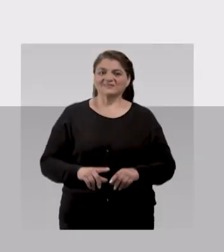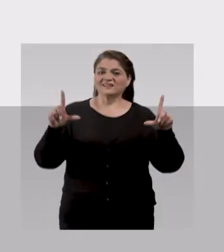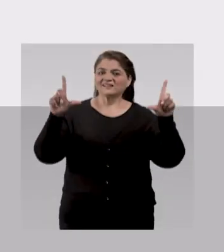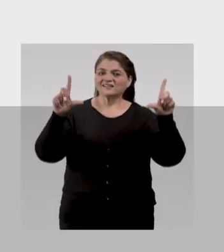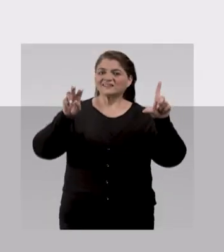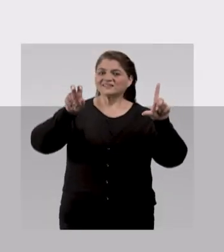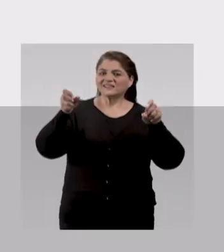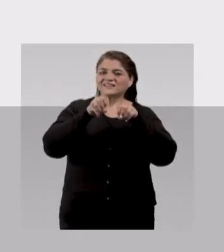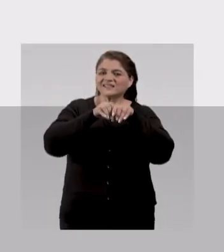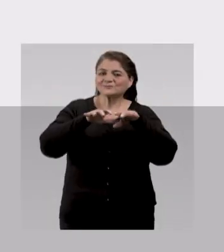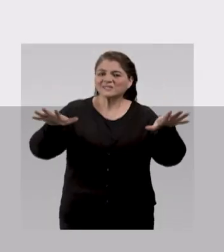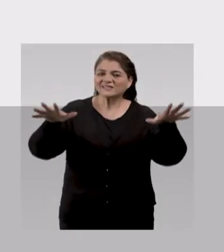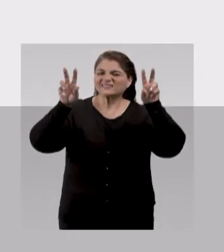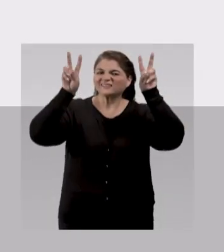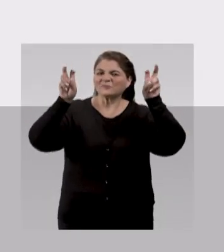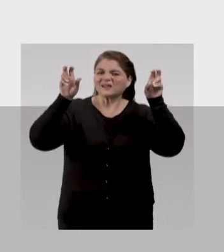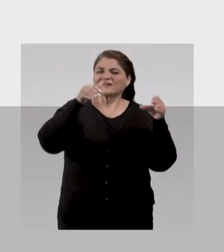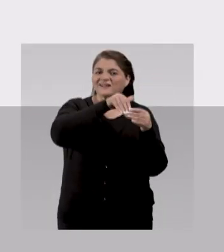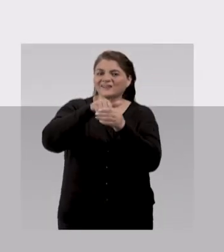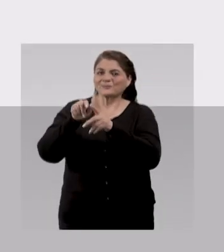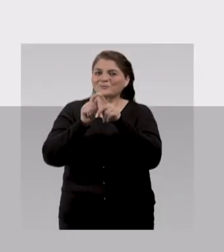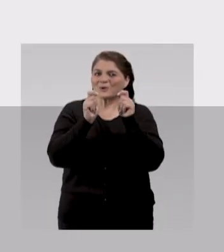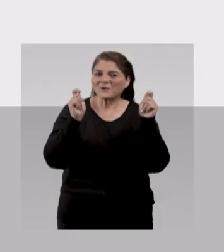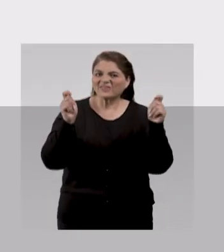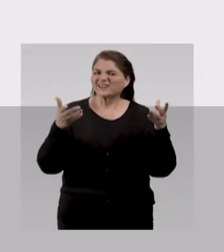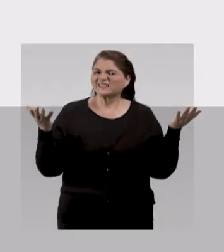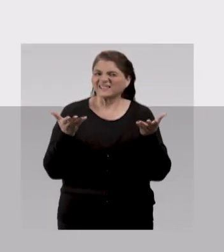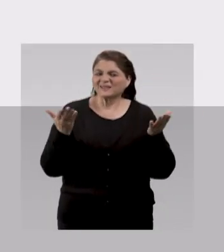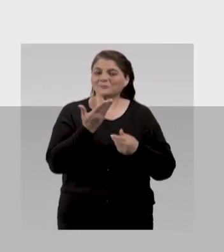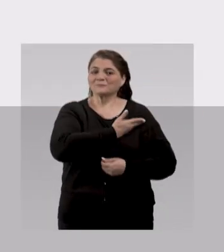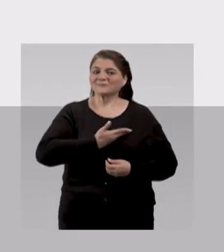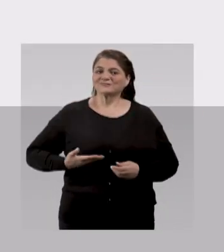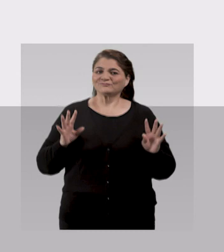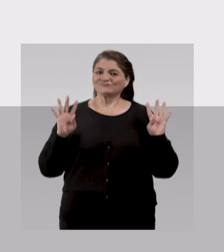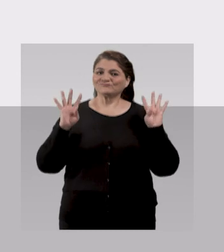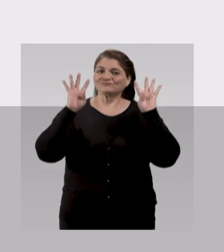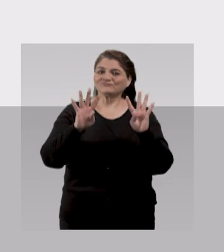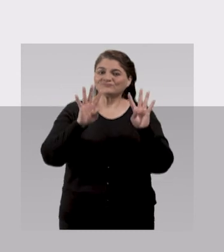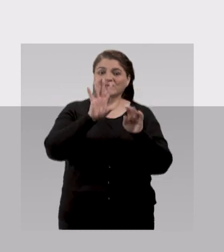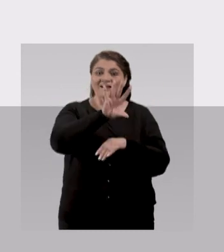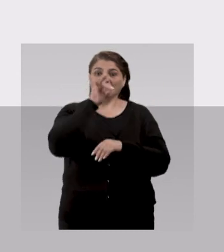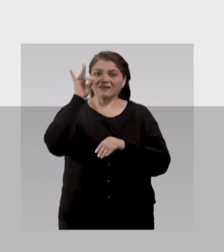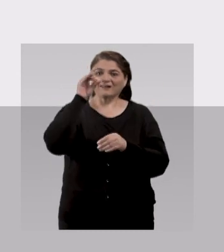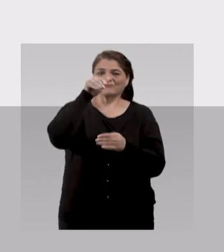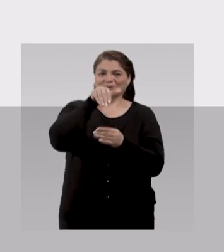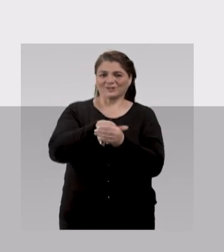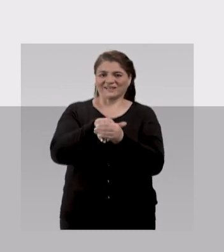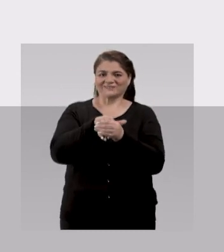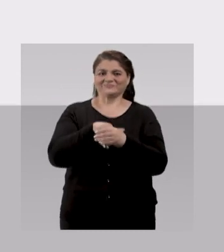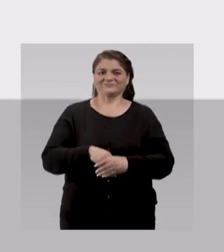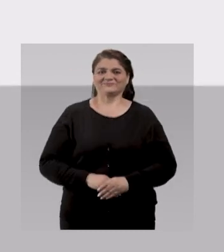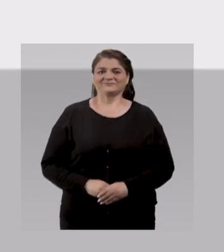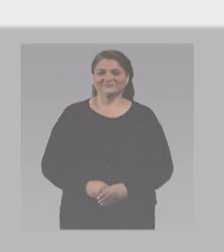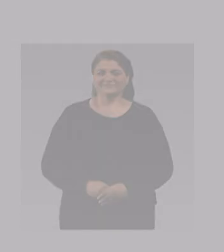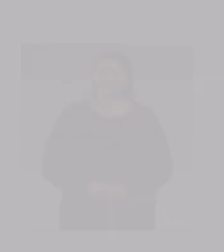Los canales de televisión transmitirán conjuntamente la franja electoral correspondiente a la elección presidencial.